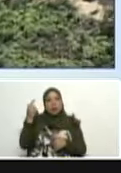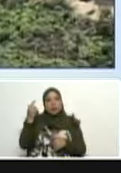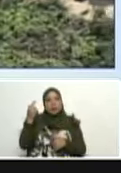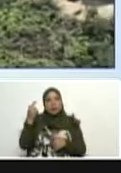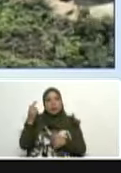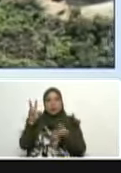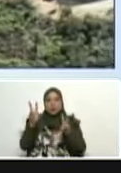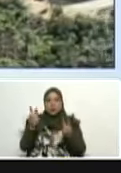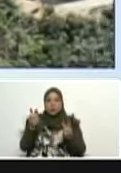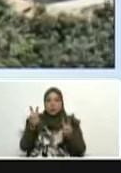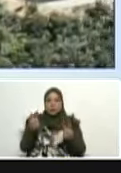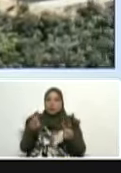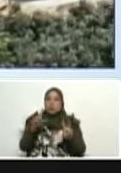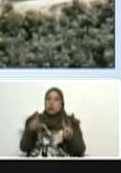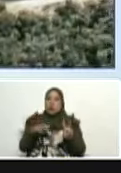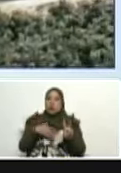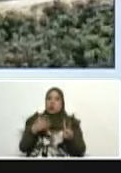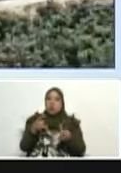no tengan ustedes que